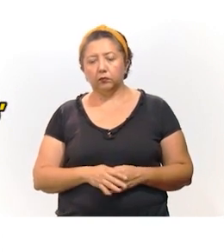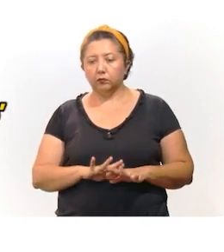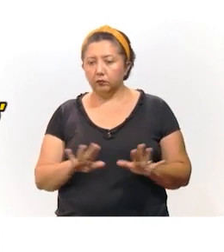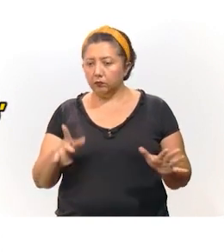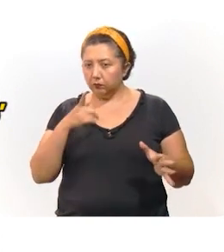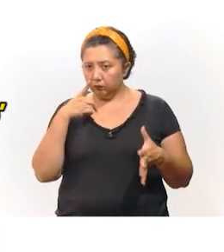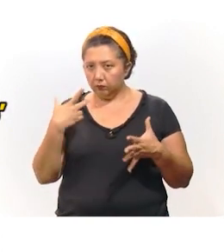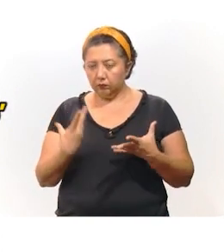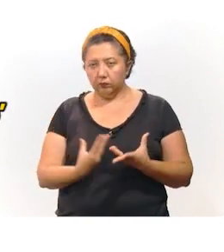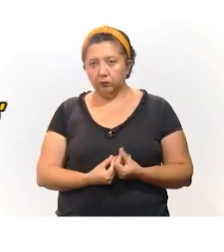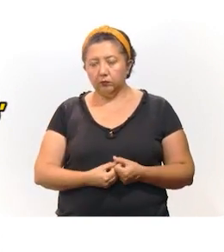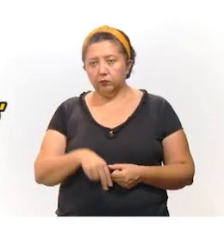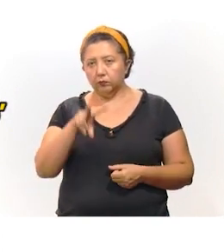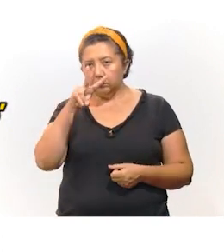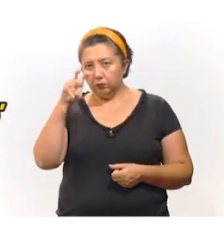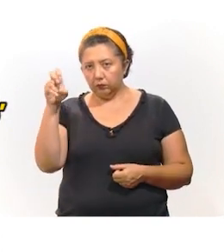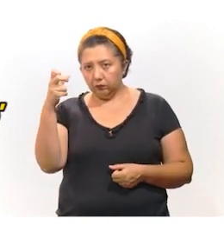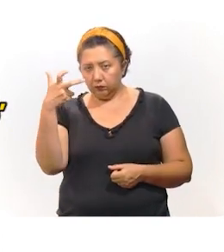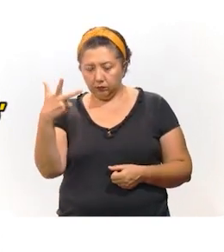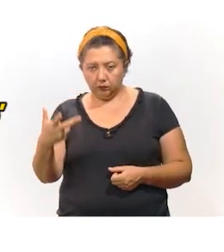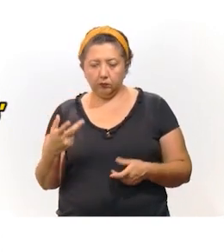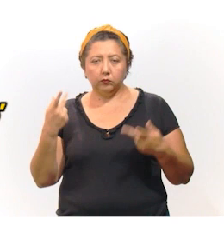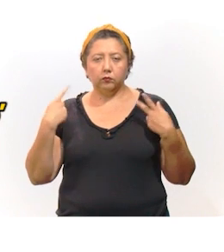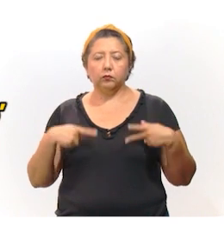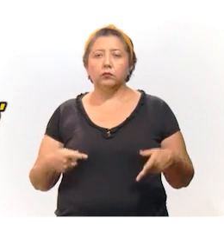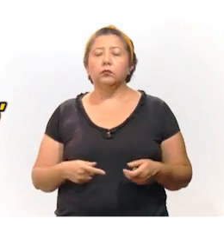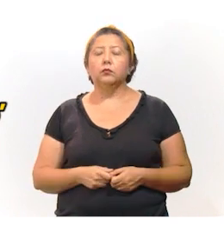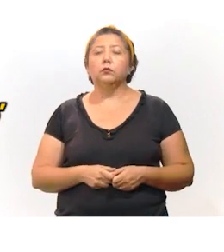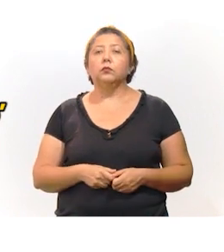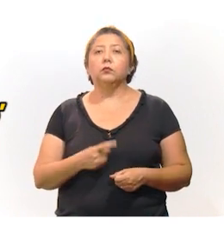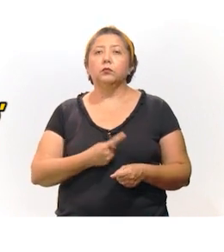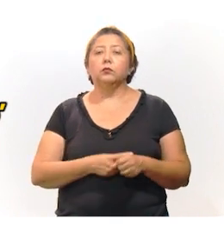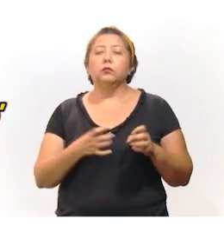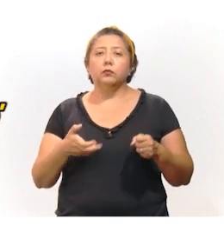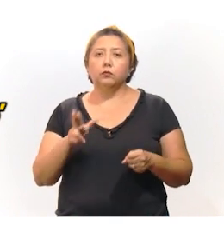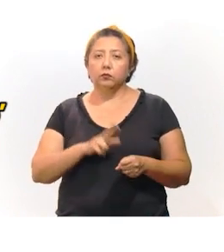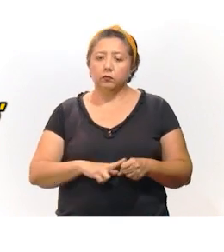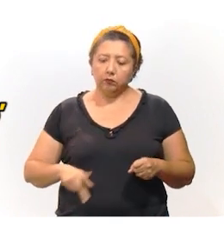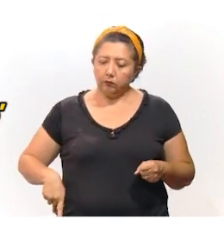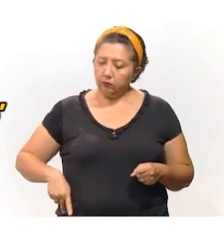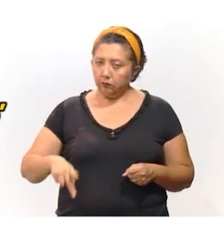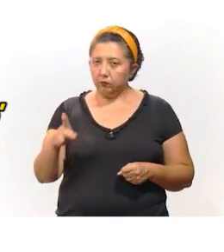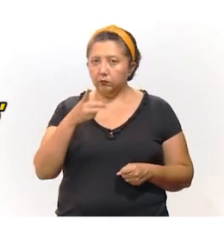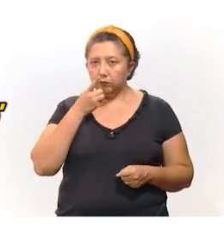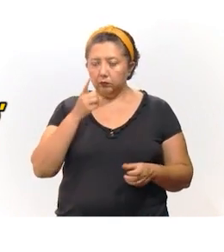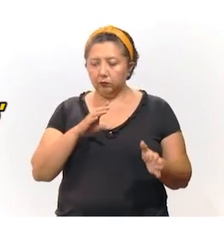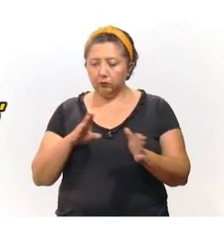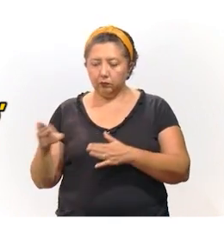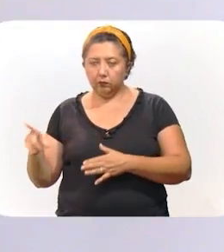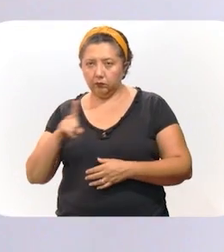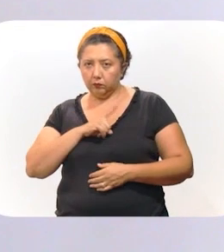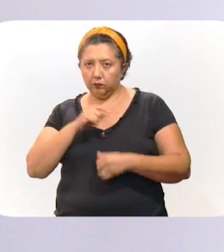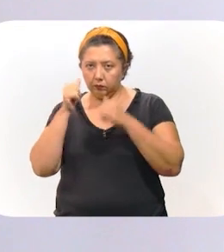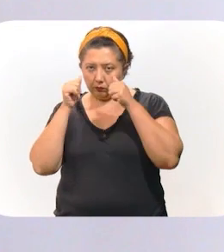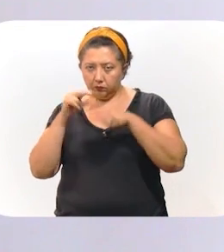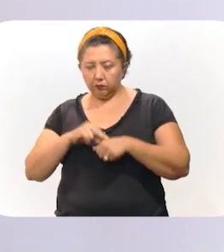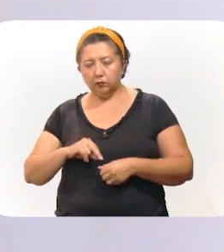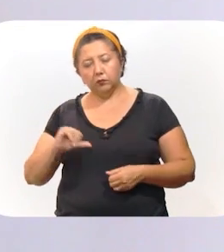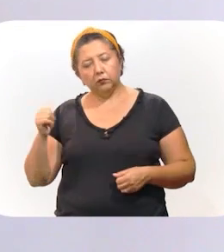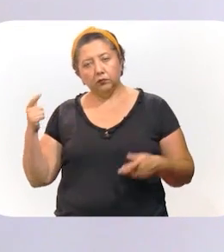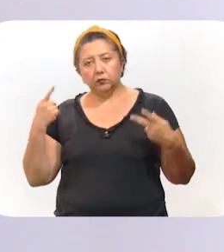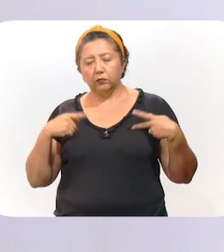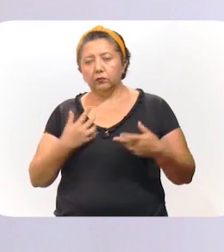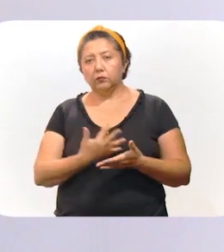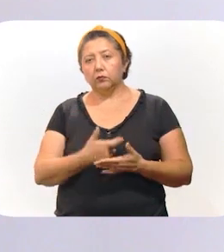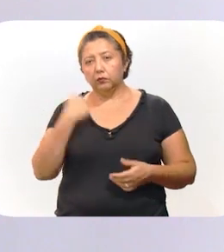Como ya mencionamos, 208 de los casos positivos están en hospitales públicos y en aislamiento total. Hay otros